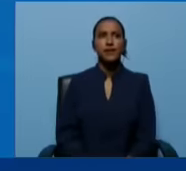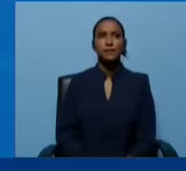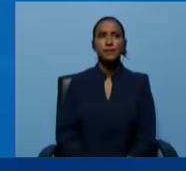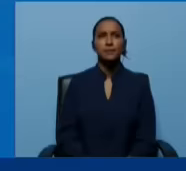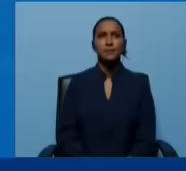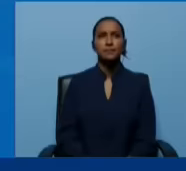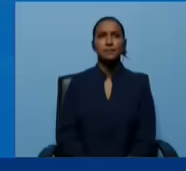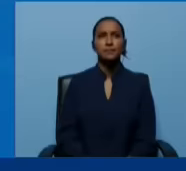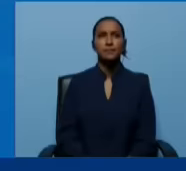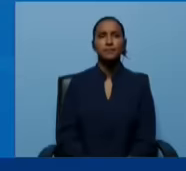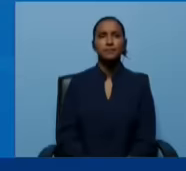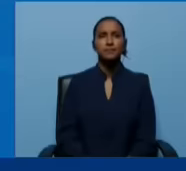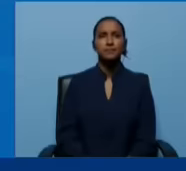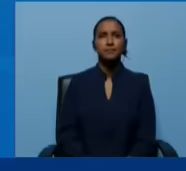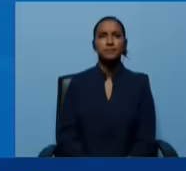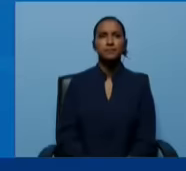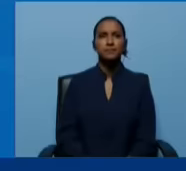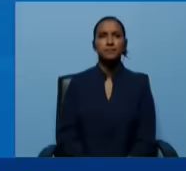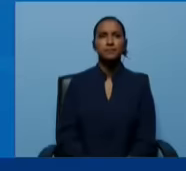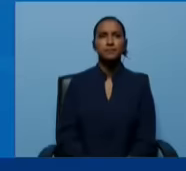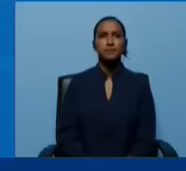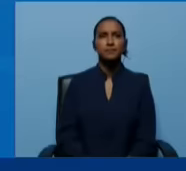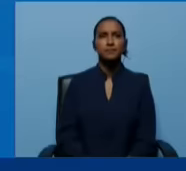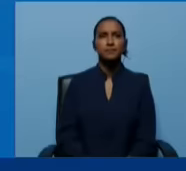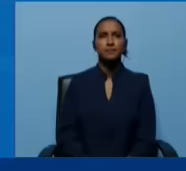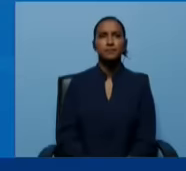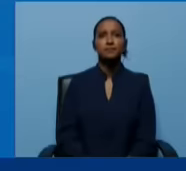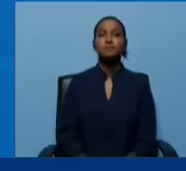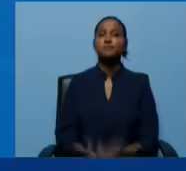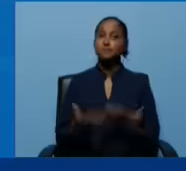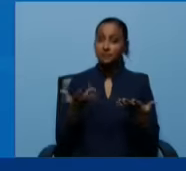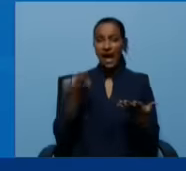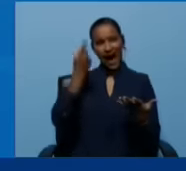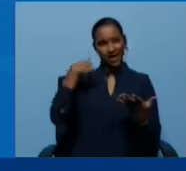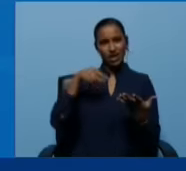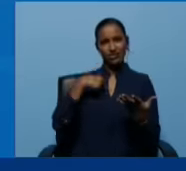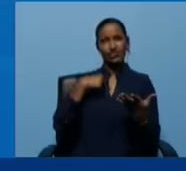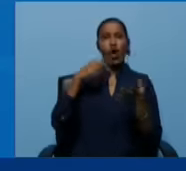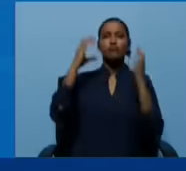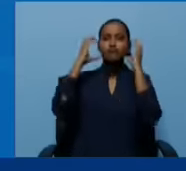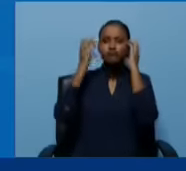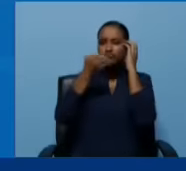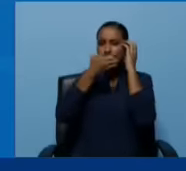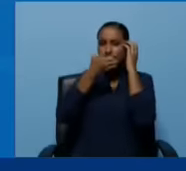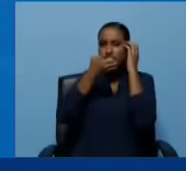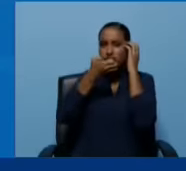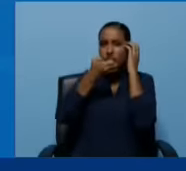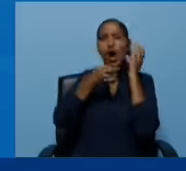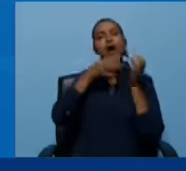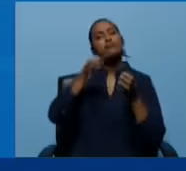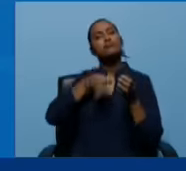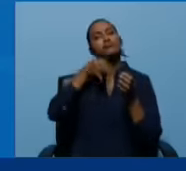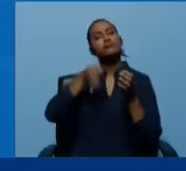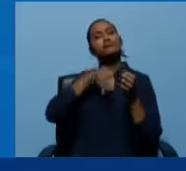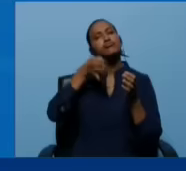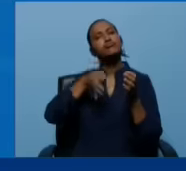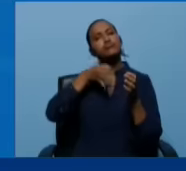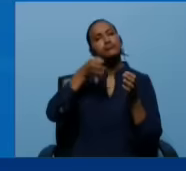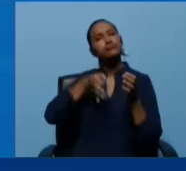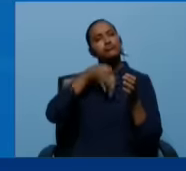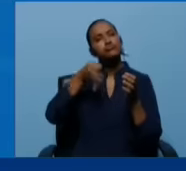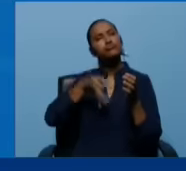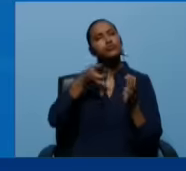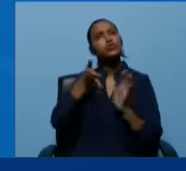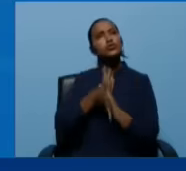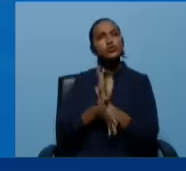declaración magna, completa, poderosa, del ALBA como núcleo vital de la